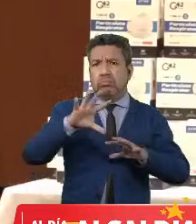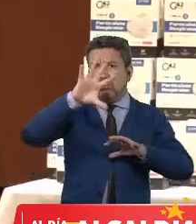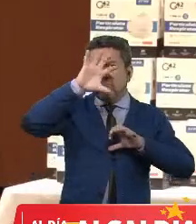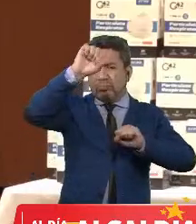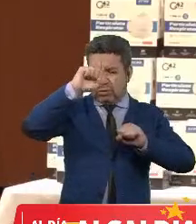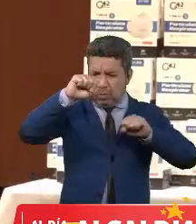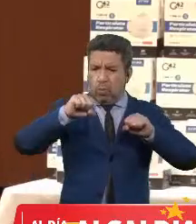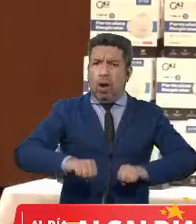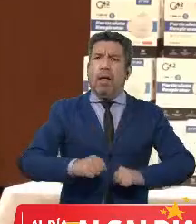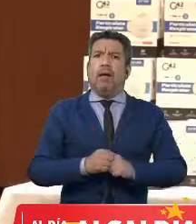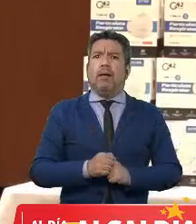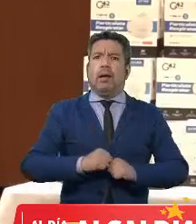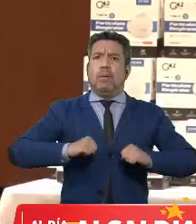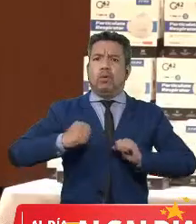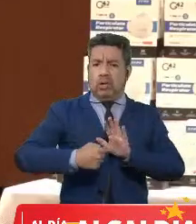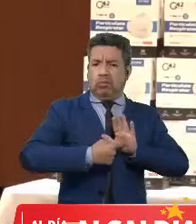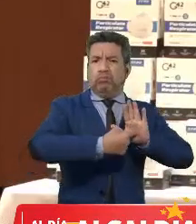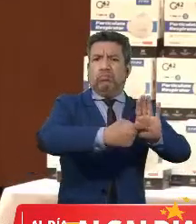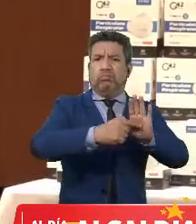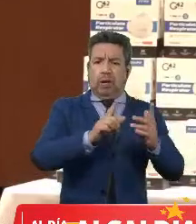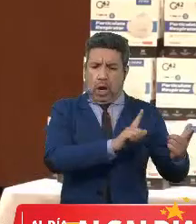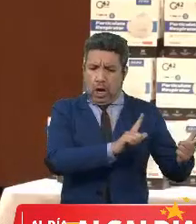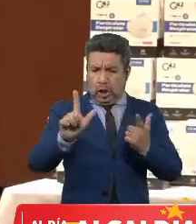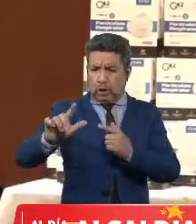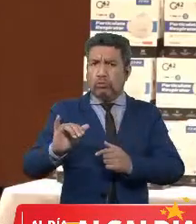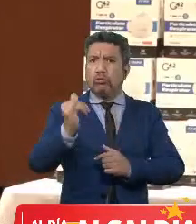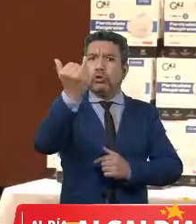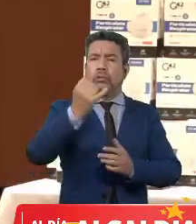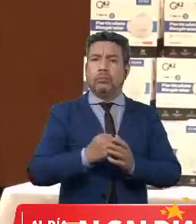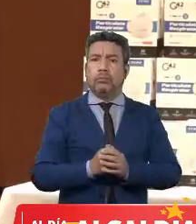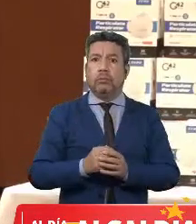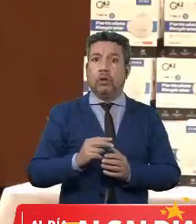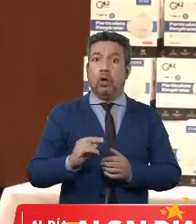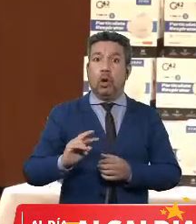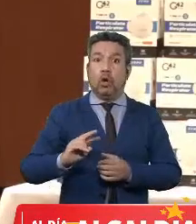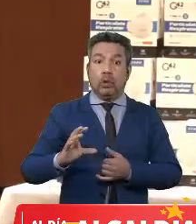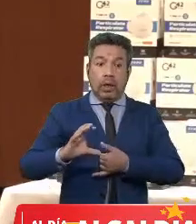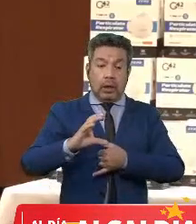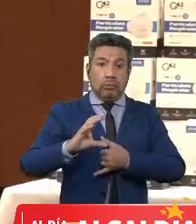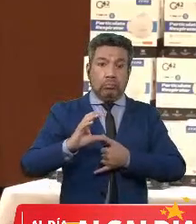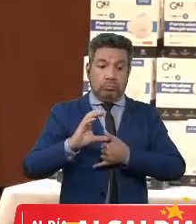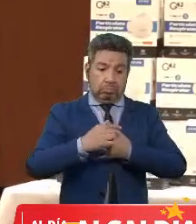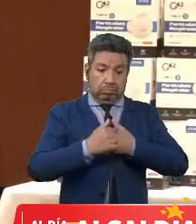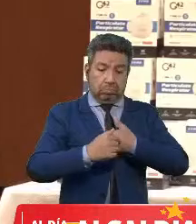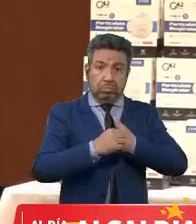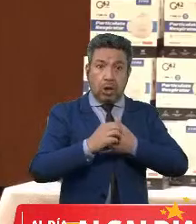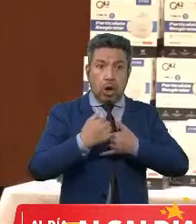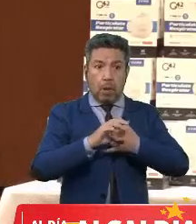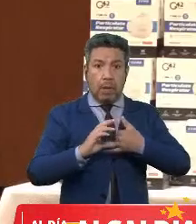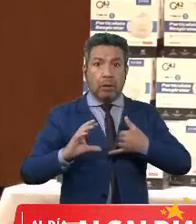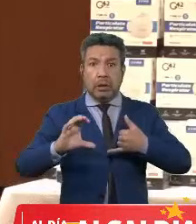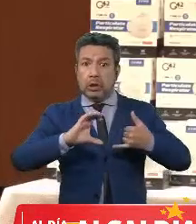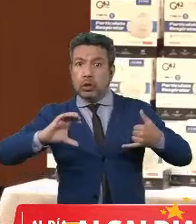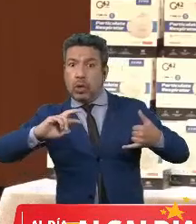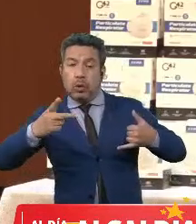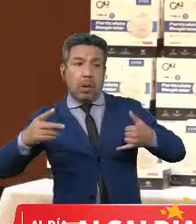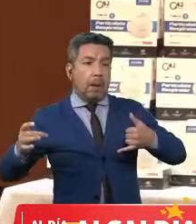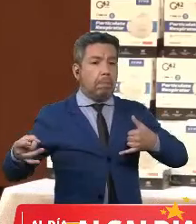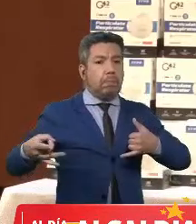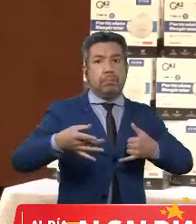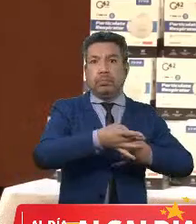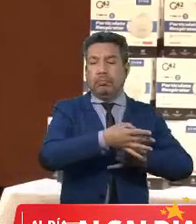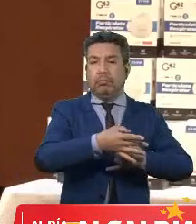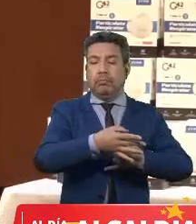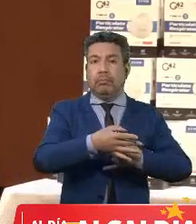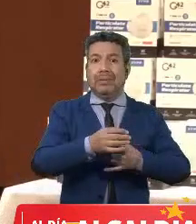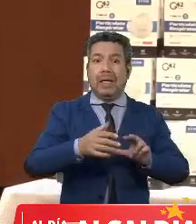y ha demostrado que estaba lista. Ninguna otra ciudad de Colombia, pocas en América Latina, son capaces de